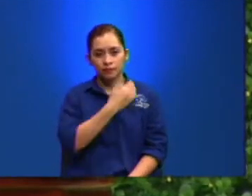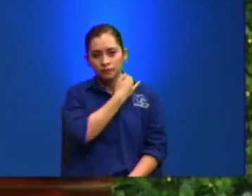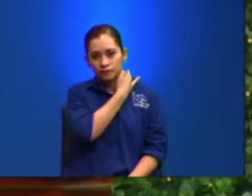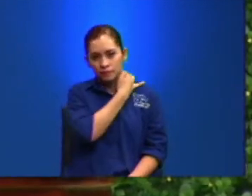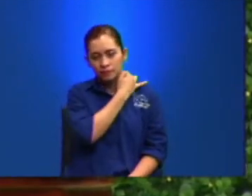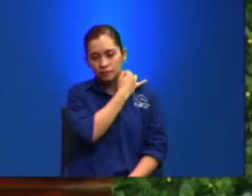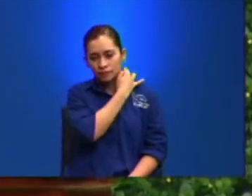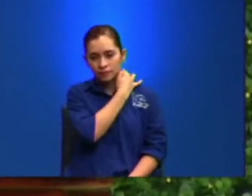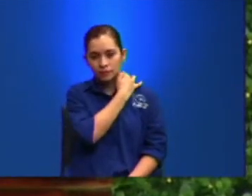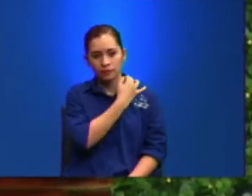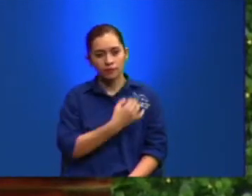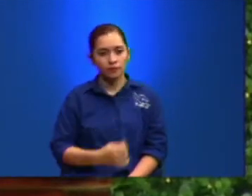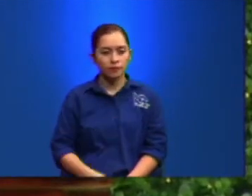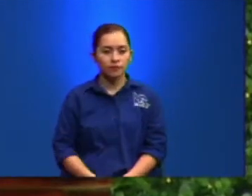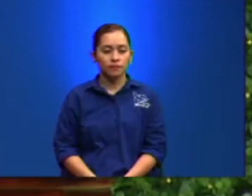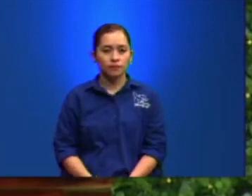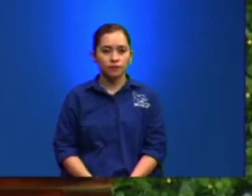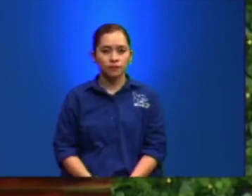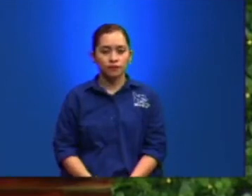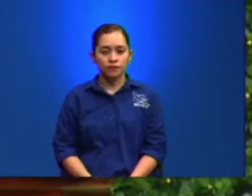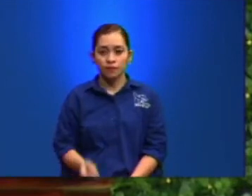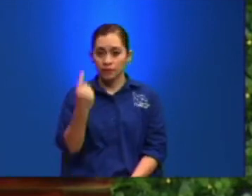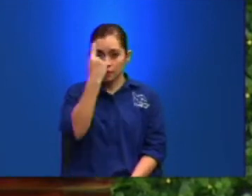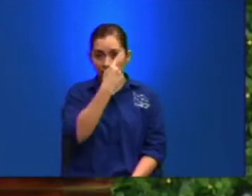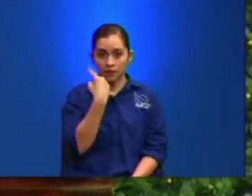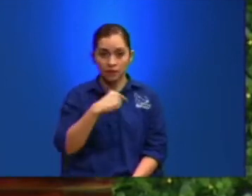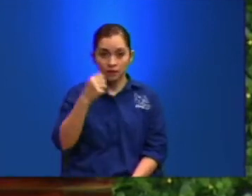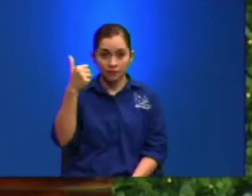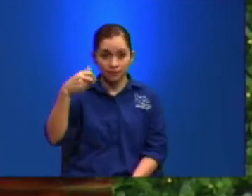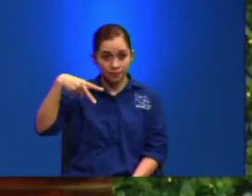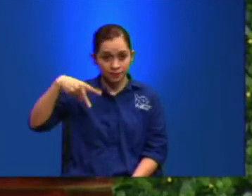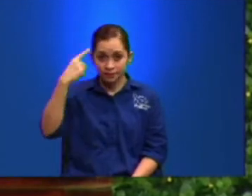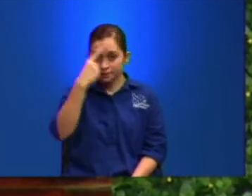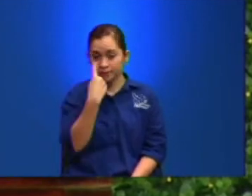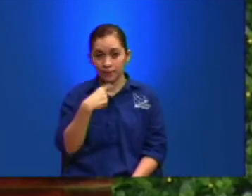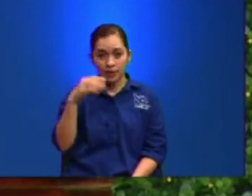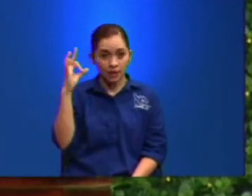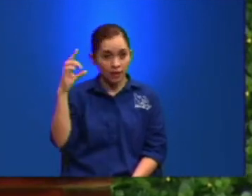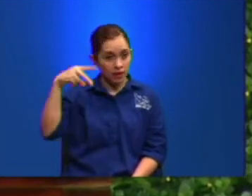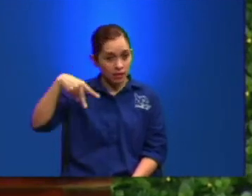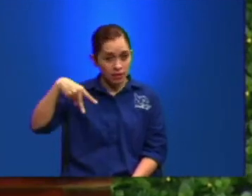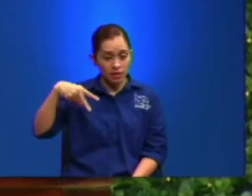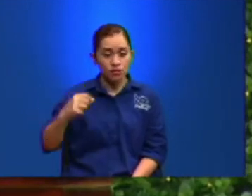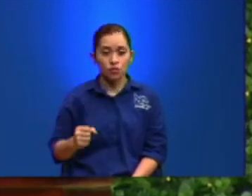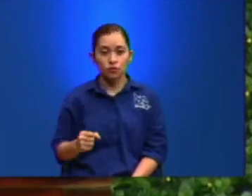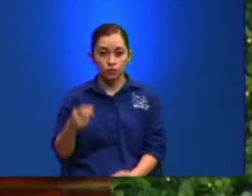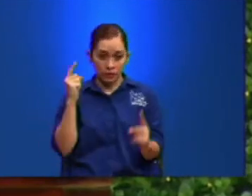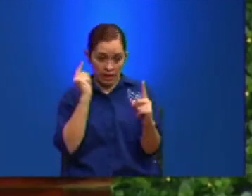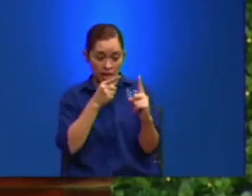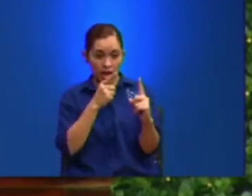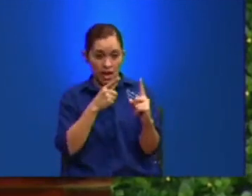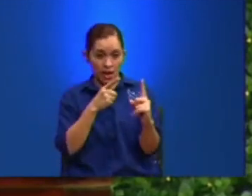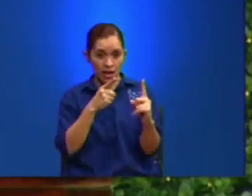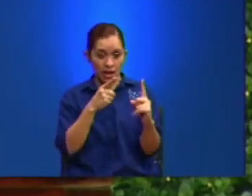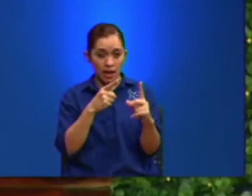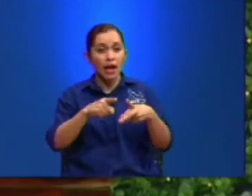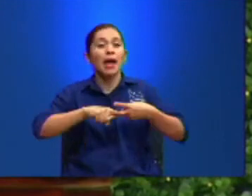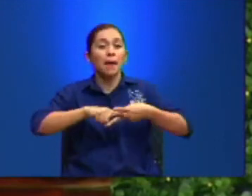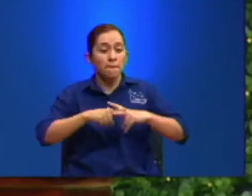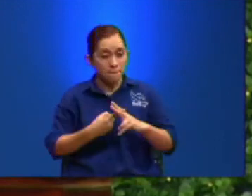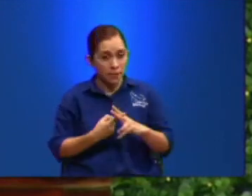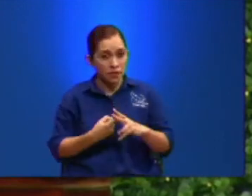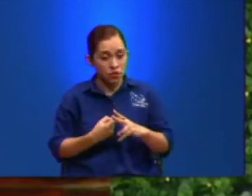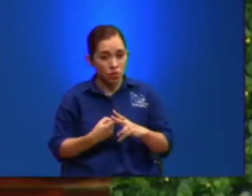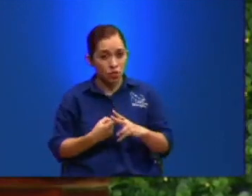pues éste era sansón pero pero el y empezó a jugar con lo que no tenía que